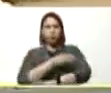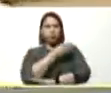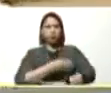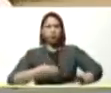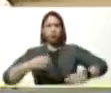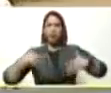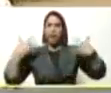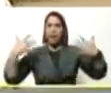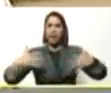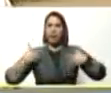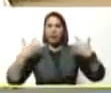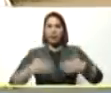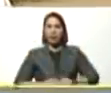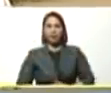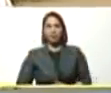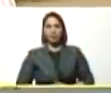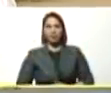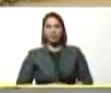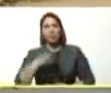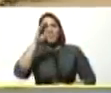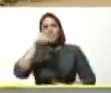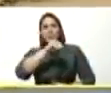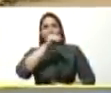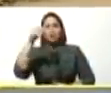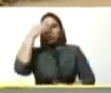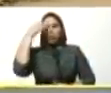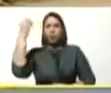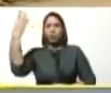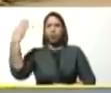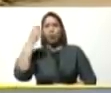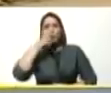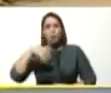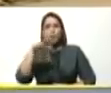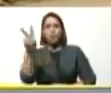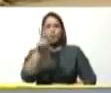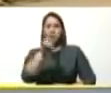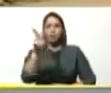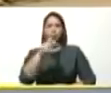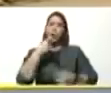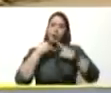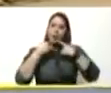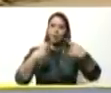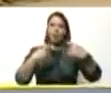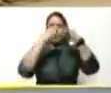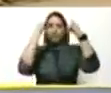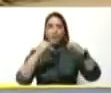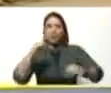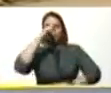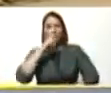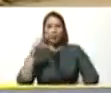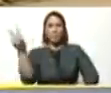con alegría. Pido las bendiciones de Dios para el pueblo de Venezuela. Y le digo, ¡feliz